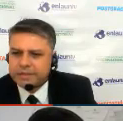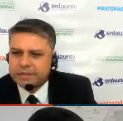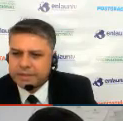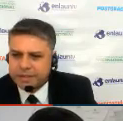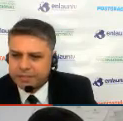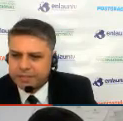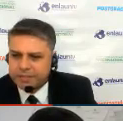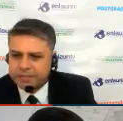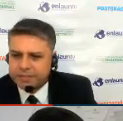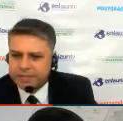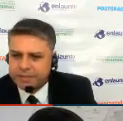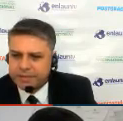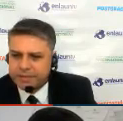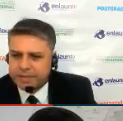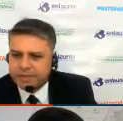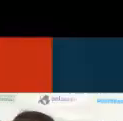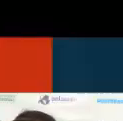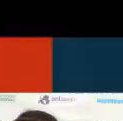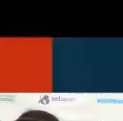Sí.